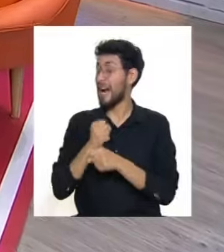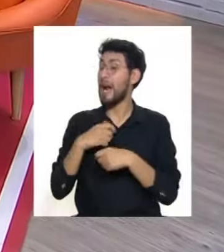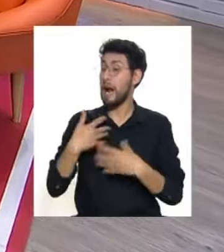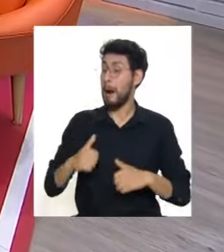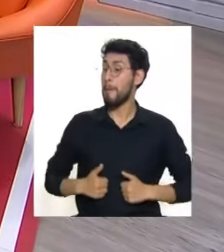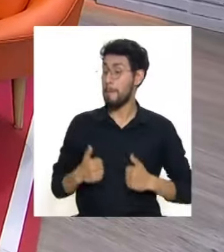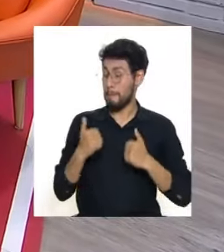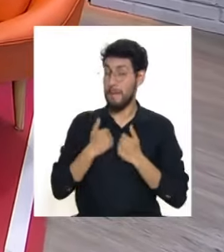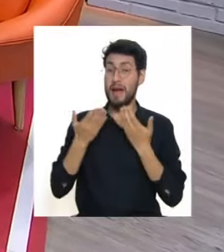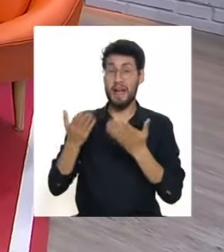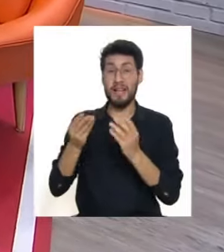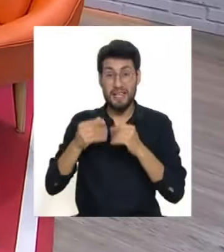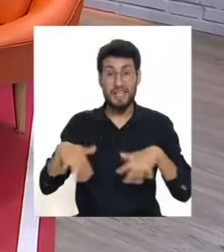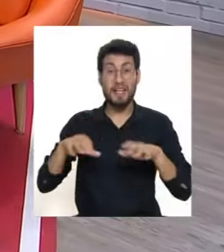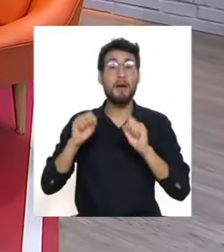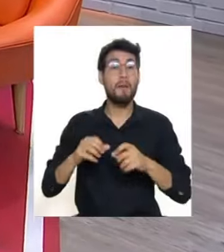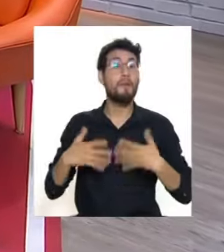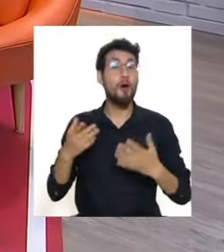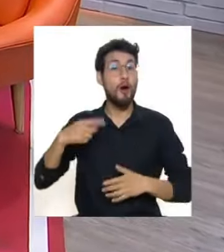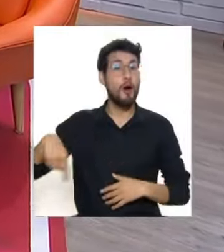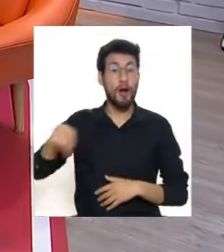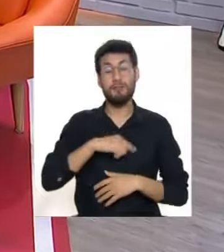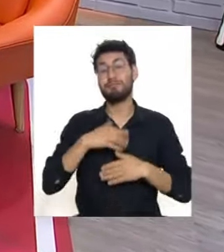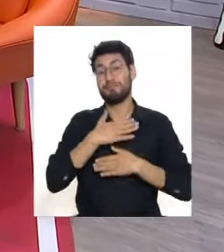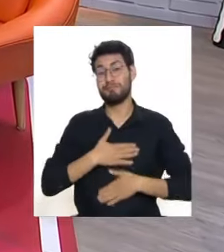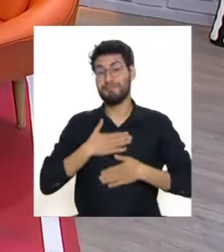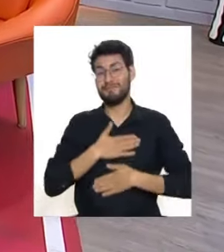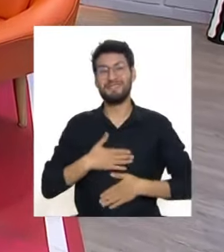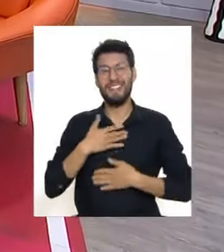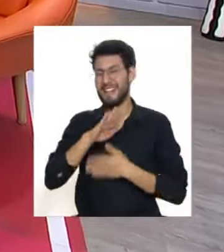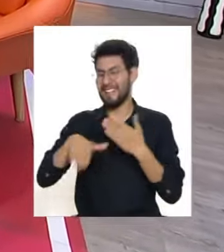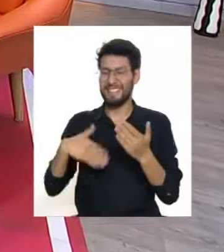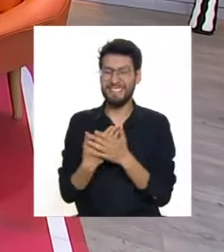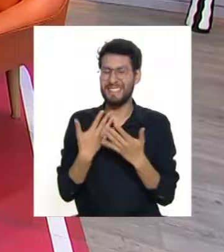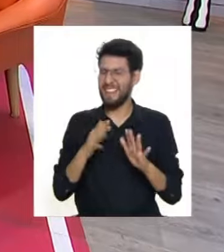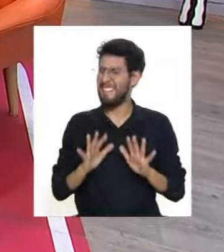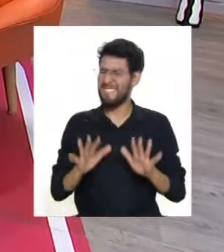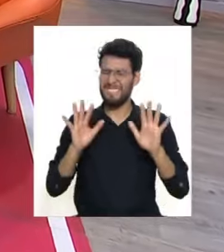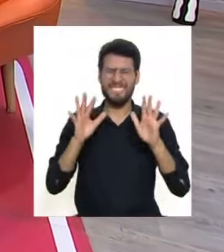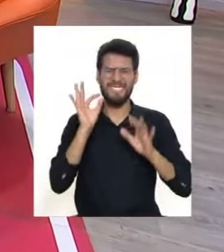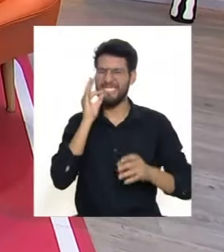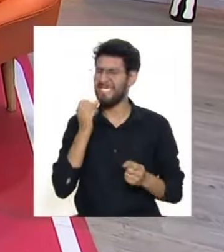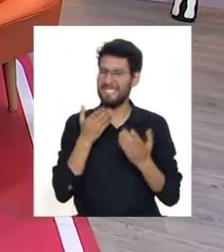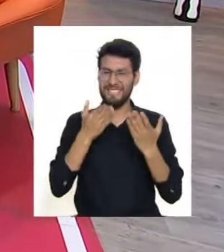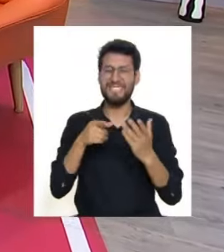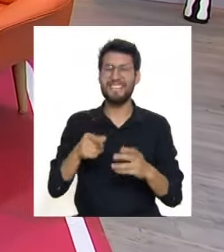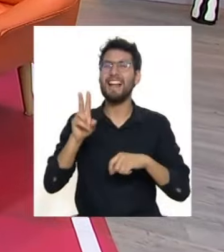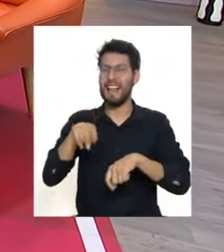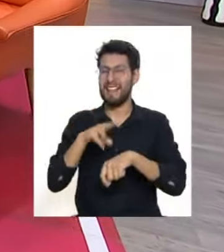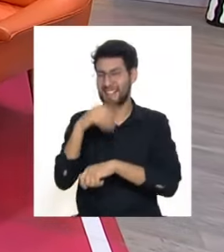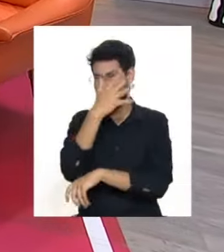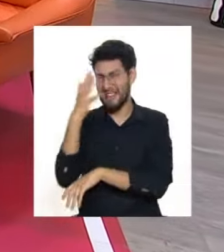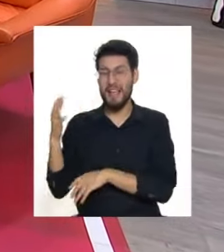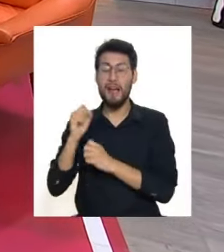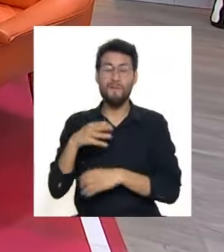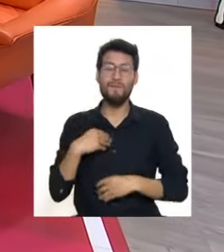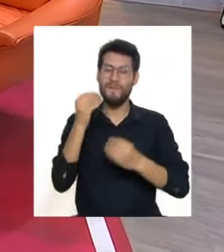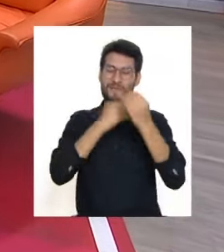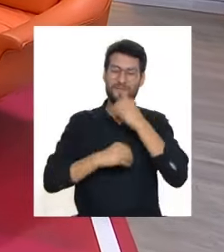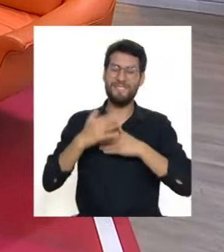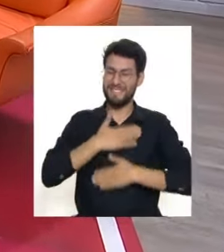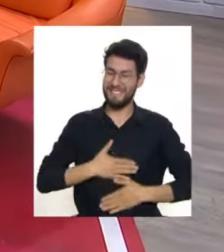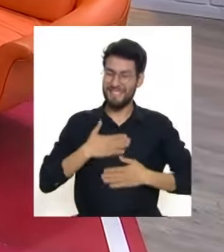vida dedicada a la tierra para que nosotros podamos disfrutar de toda esta maravilla que nos puede regalar la naturaleza, para que nosotros